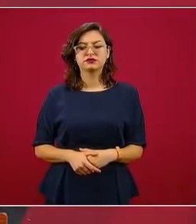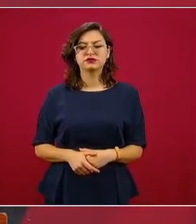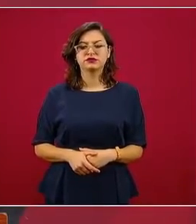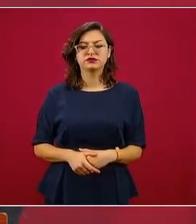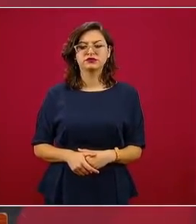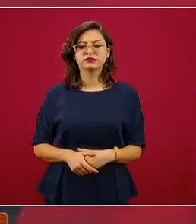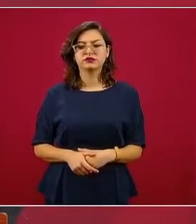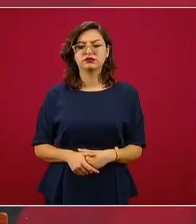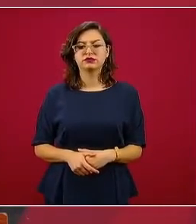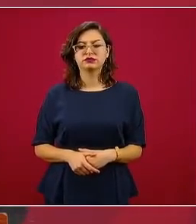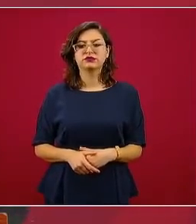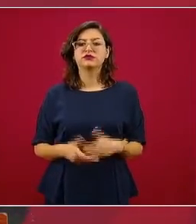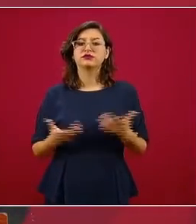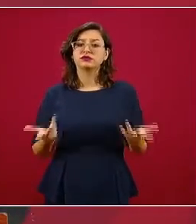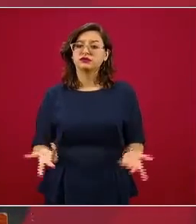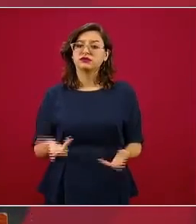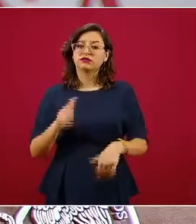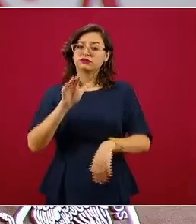no asistiendo